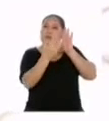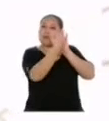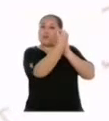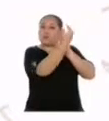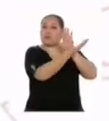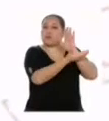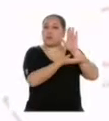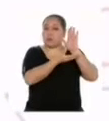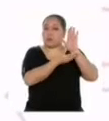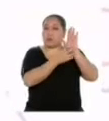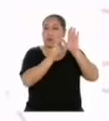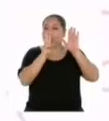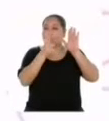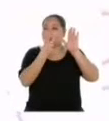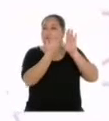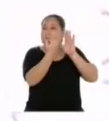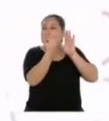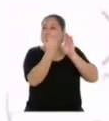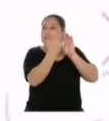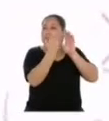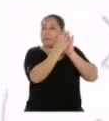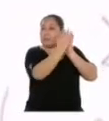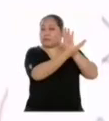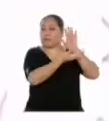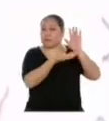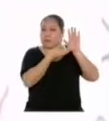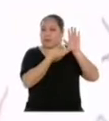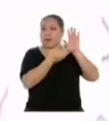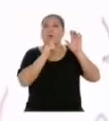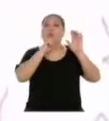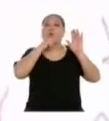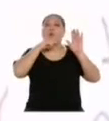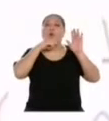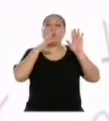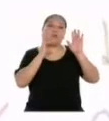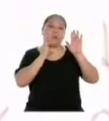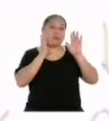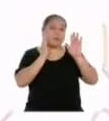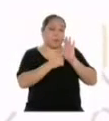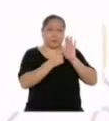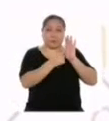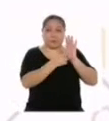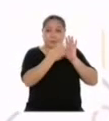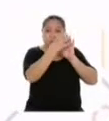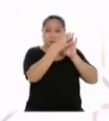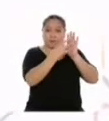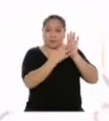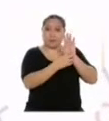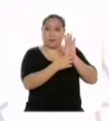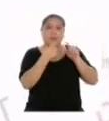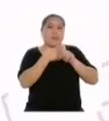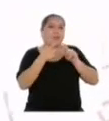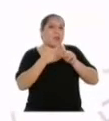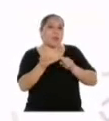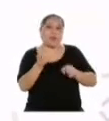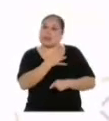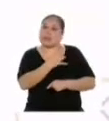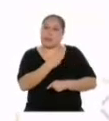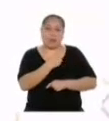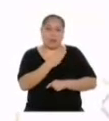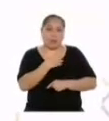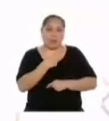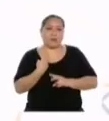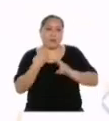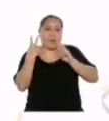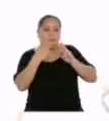las otras 2 terceras partes fueron del género femenino. Esta muestra estuvo integrada por diferentes grupos de edad, como